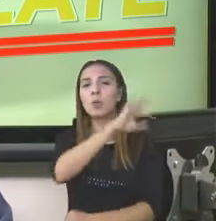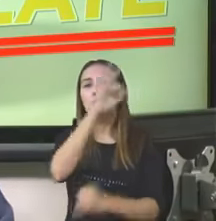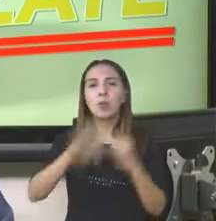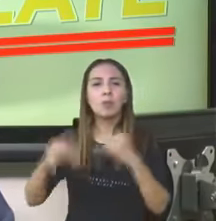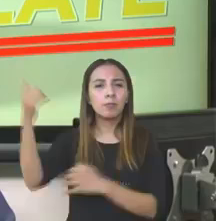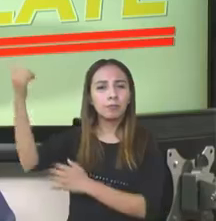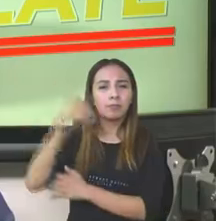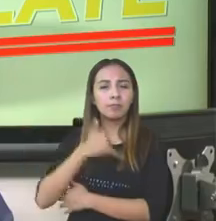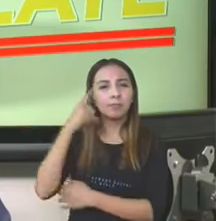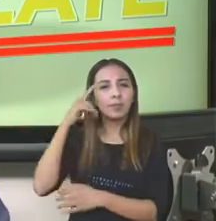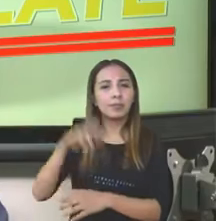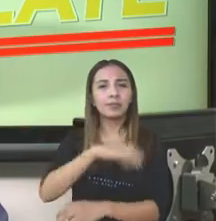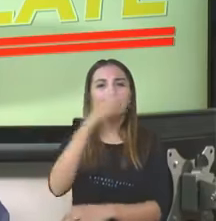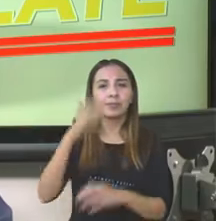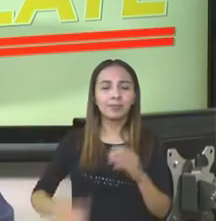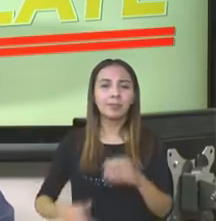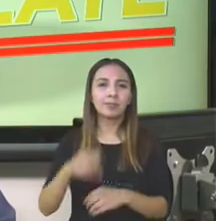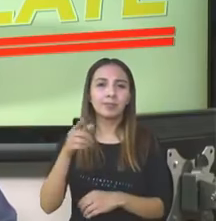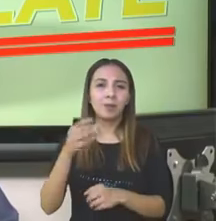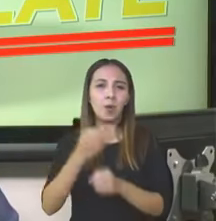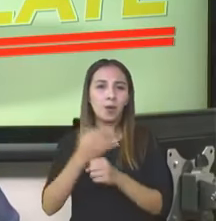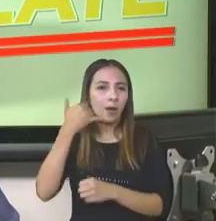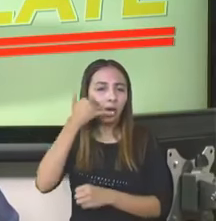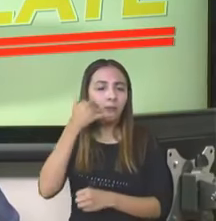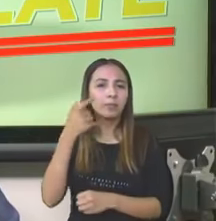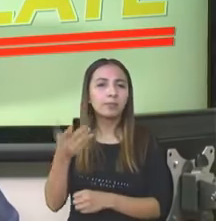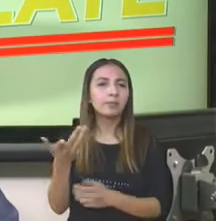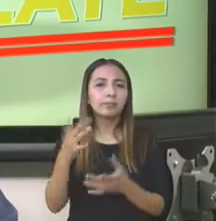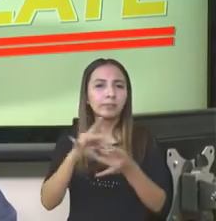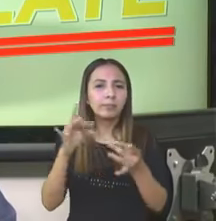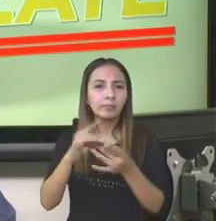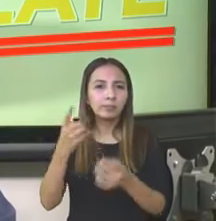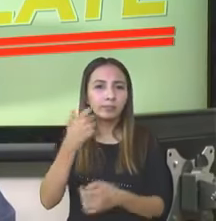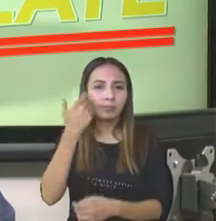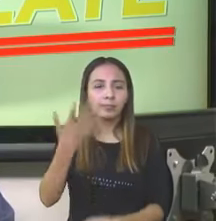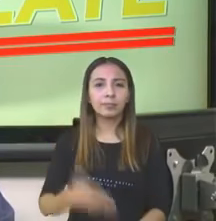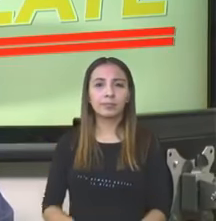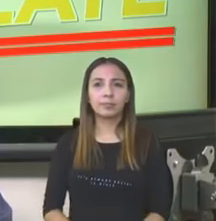una señorita que tengo en la línea. Gracias por esperar. Adelante, ¿cuál es el comentario?